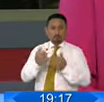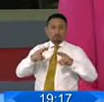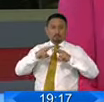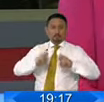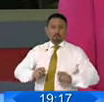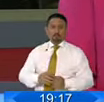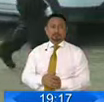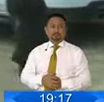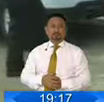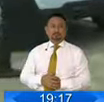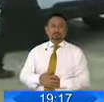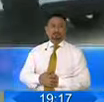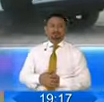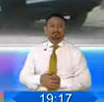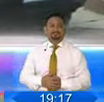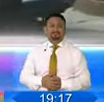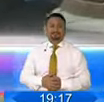hecho.